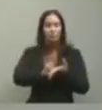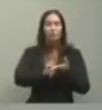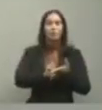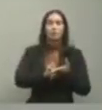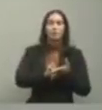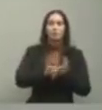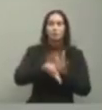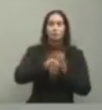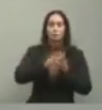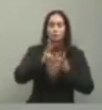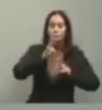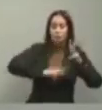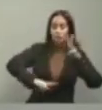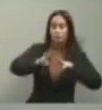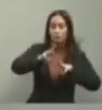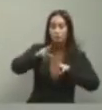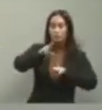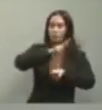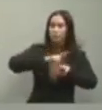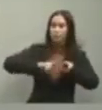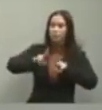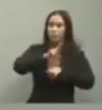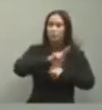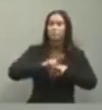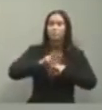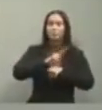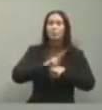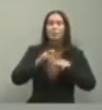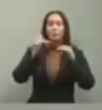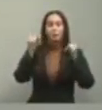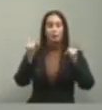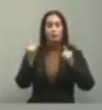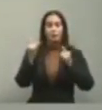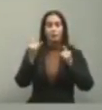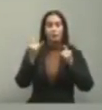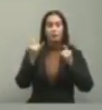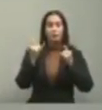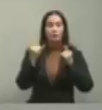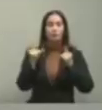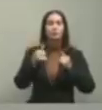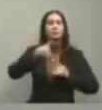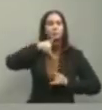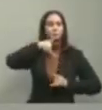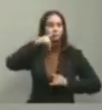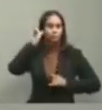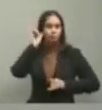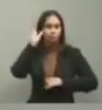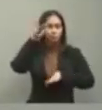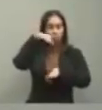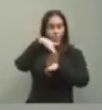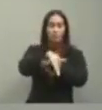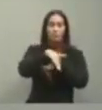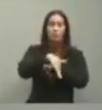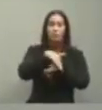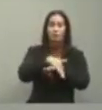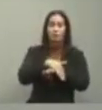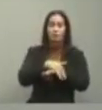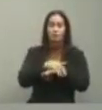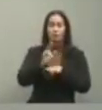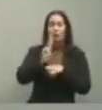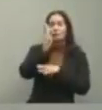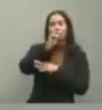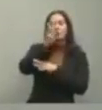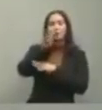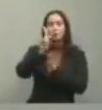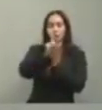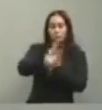global y regional que tenemos hasta el día de ayer en la noche porque cada 24 horas se